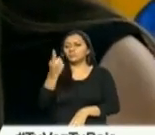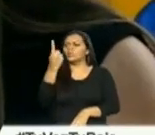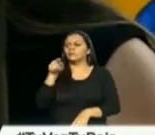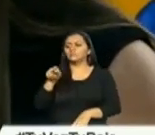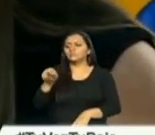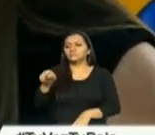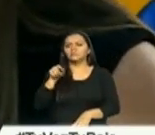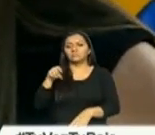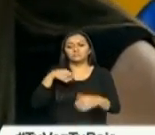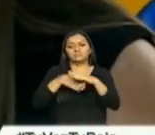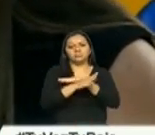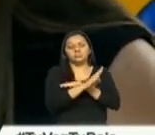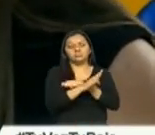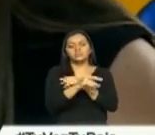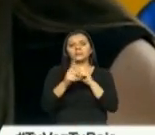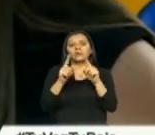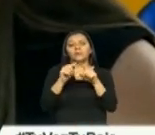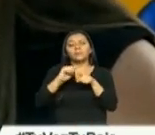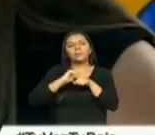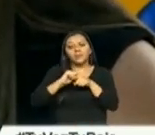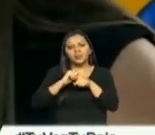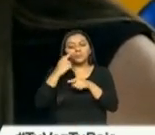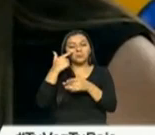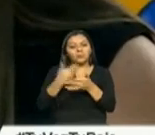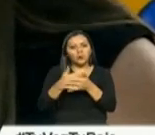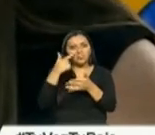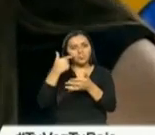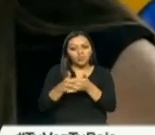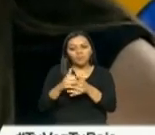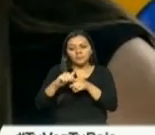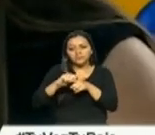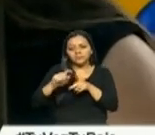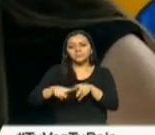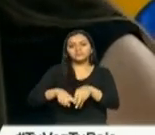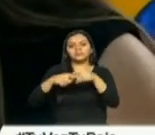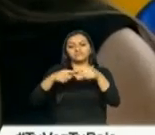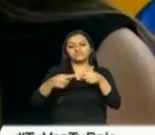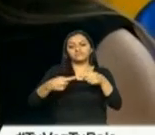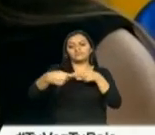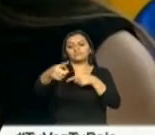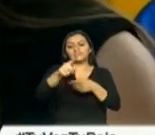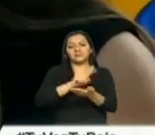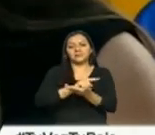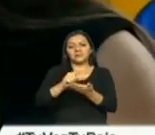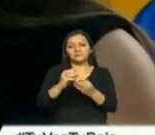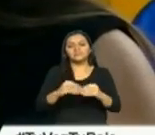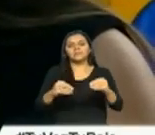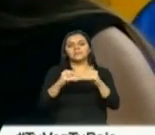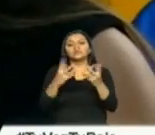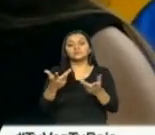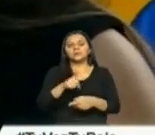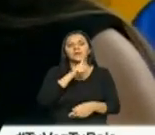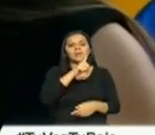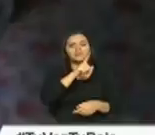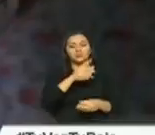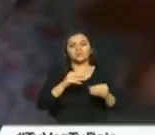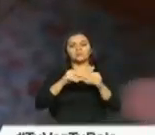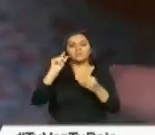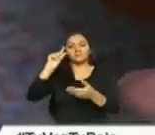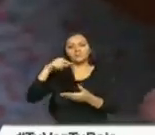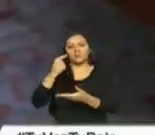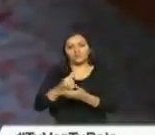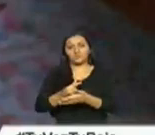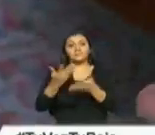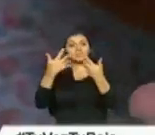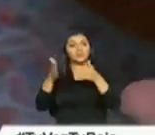este proceso piloto, pruebas y demás a partir de la próxima semana en lo que es la Tacunga. Con